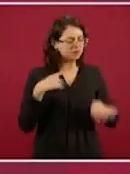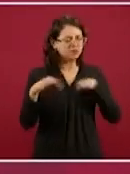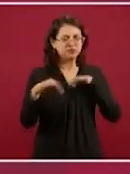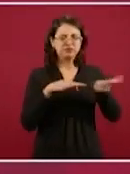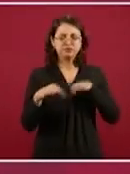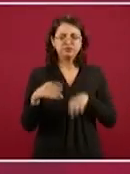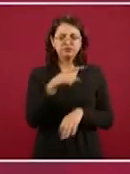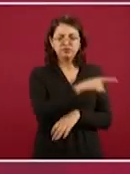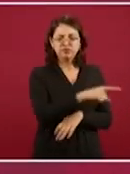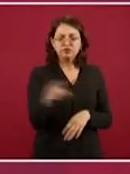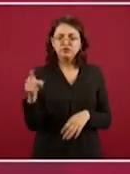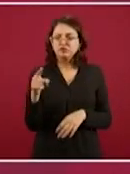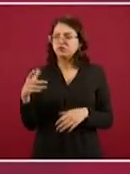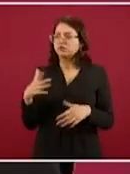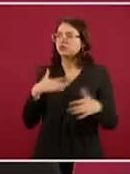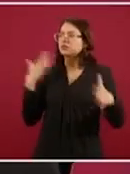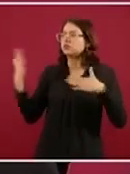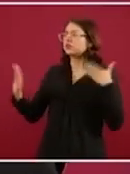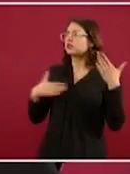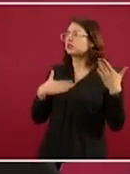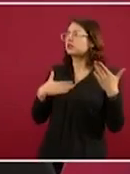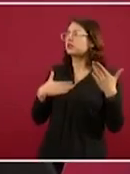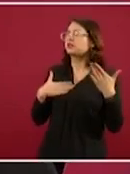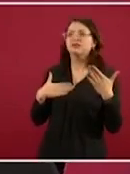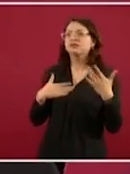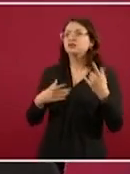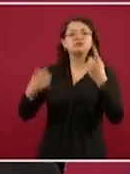los peones en vez de alegrarse se ponían a llorar,